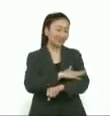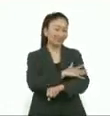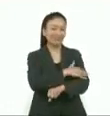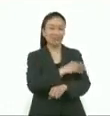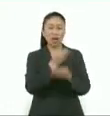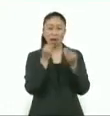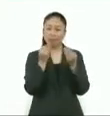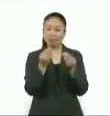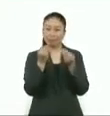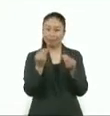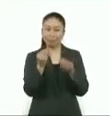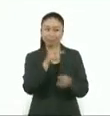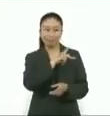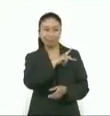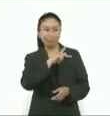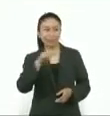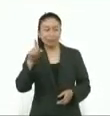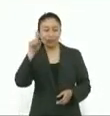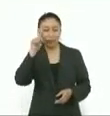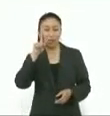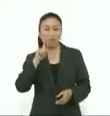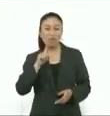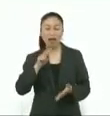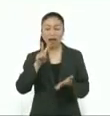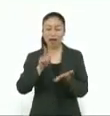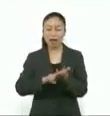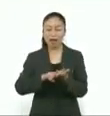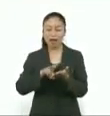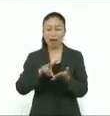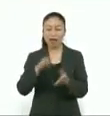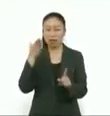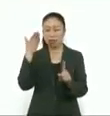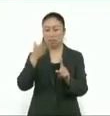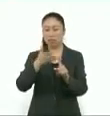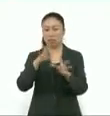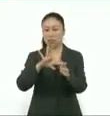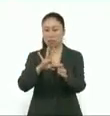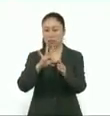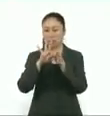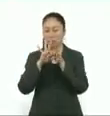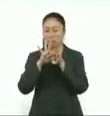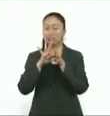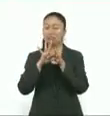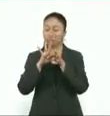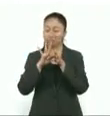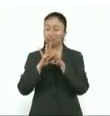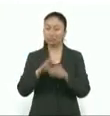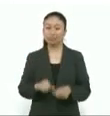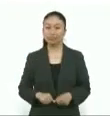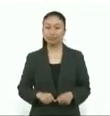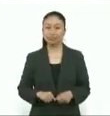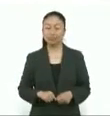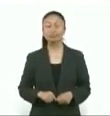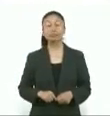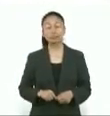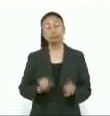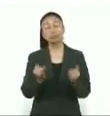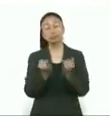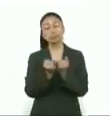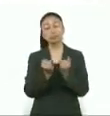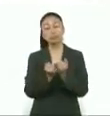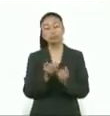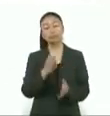somos muchas las mujeres que compartimos valores y objetivos. Me llena también de